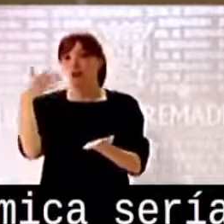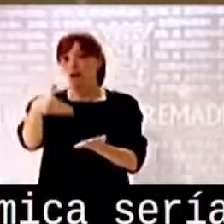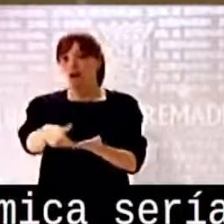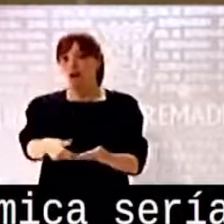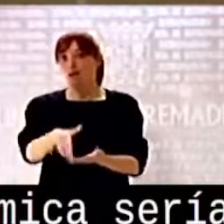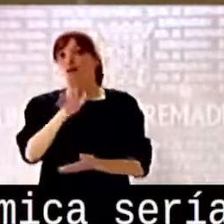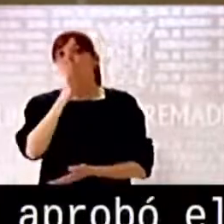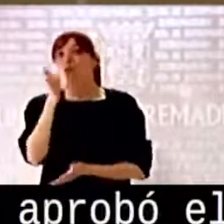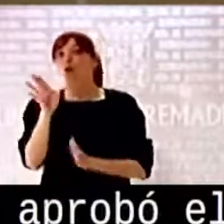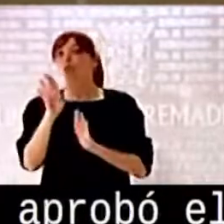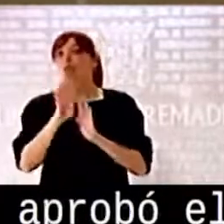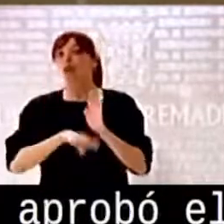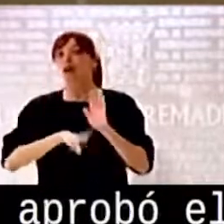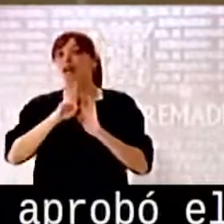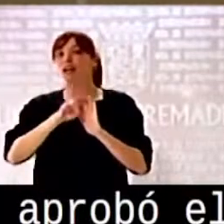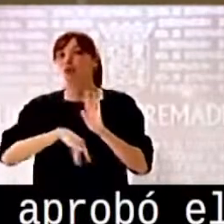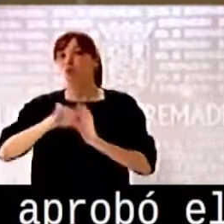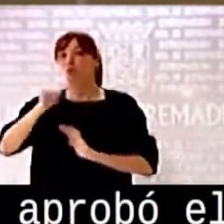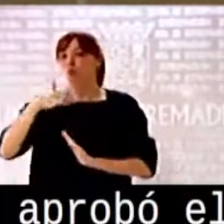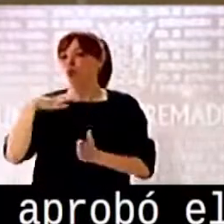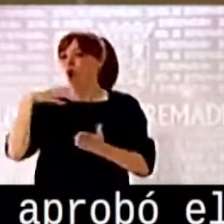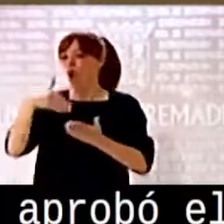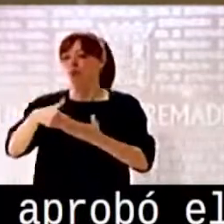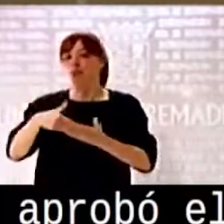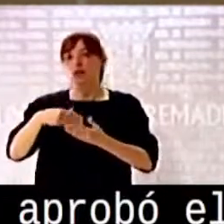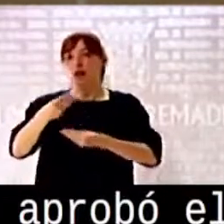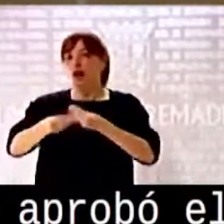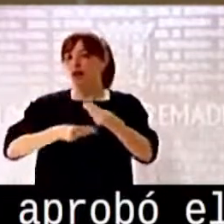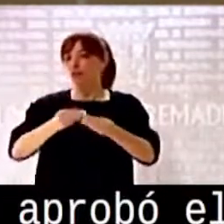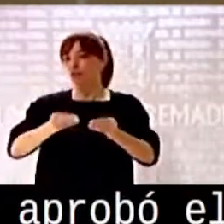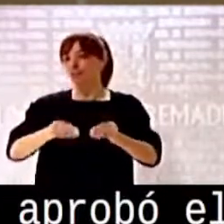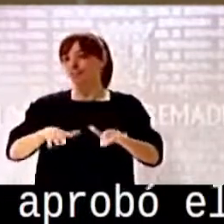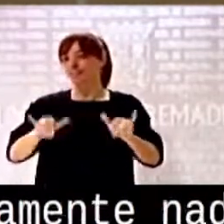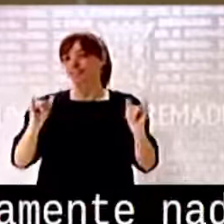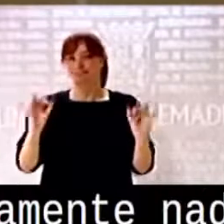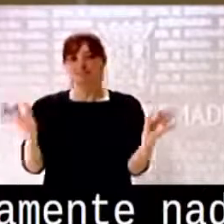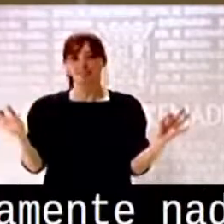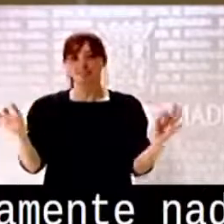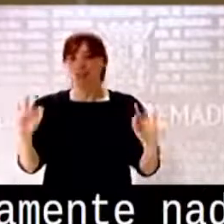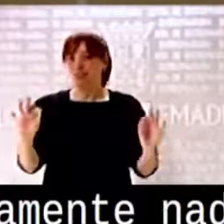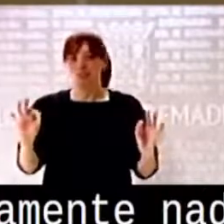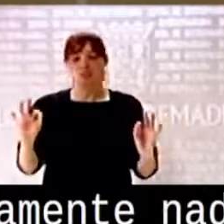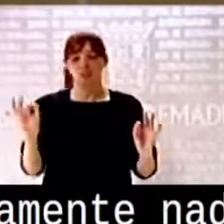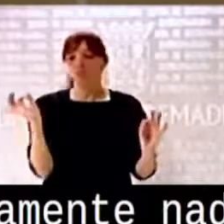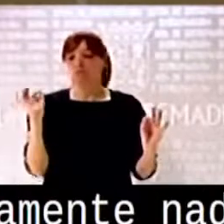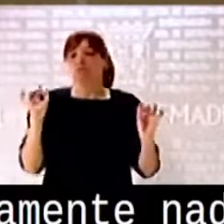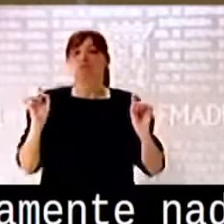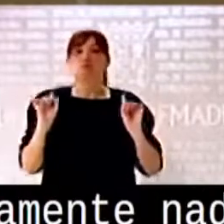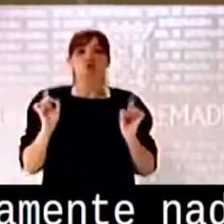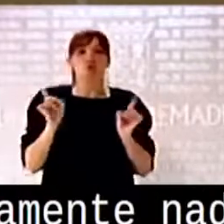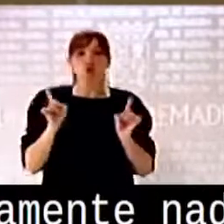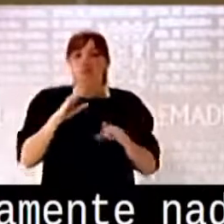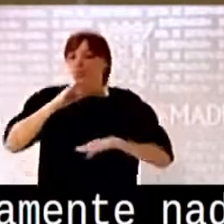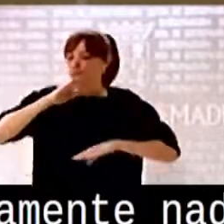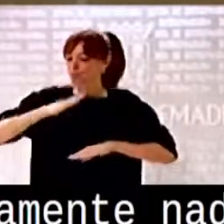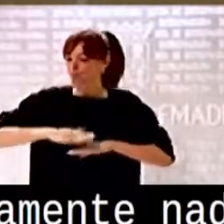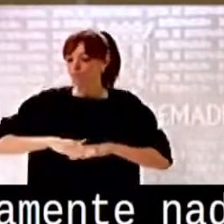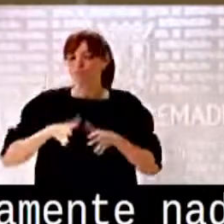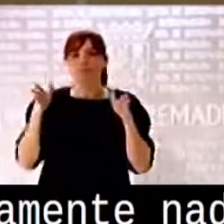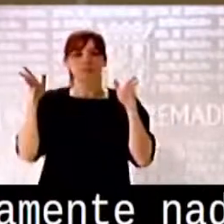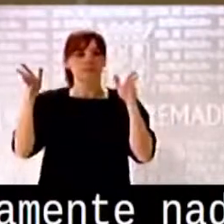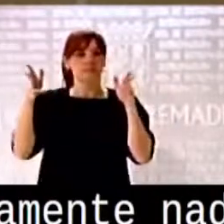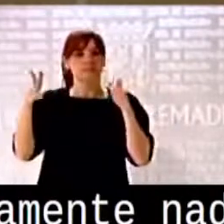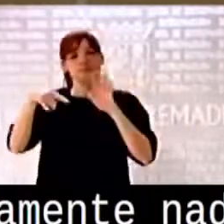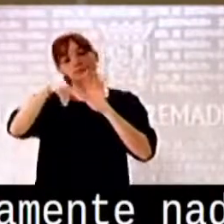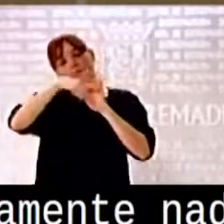cuando se aprobó el plan rector. No se ha hecho absolutamente nada nuevo sino seguir todas las